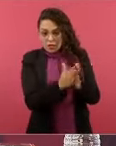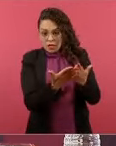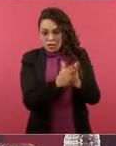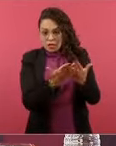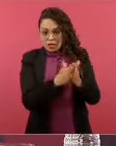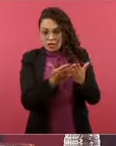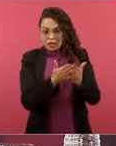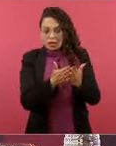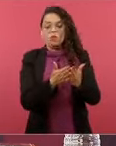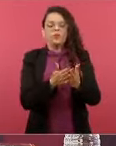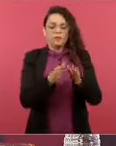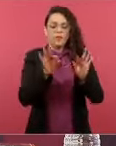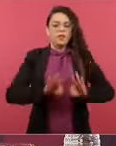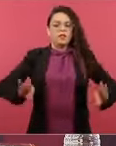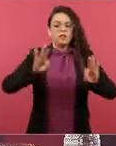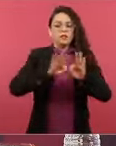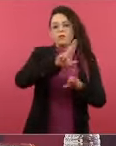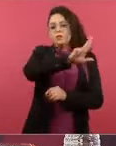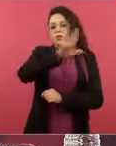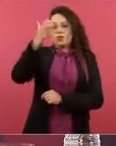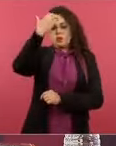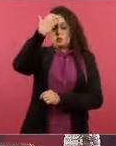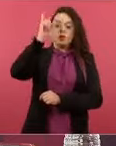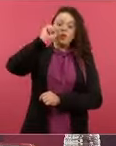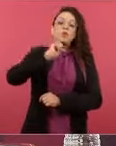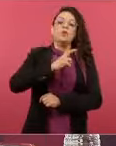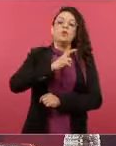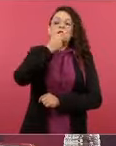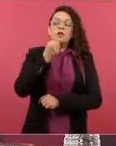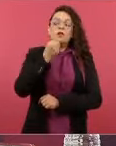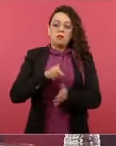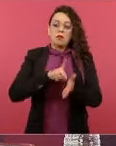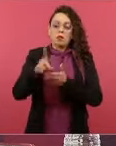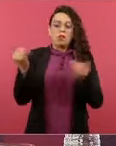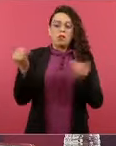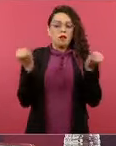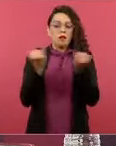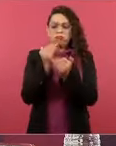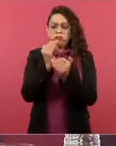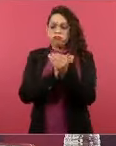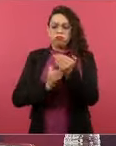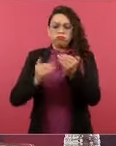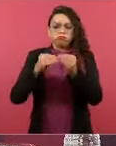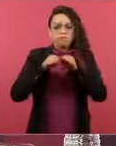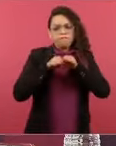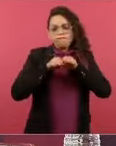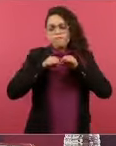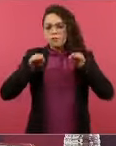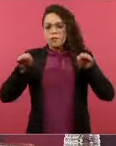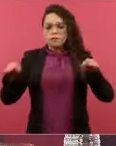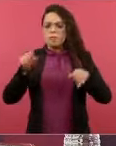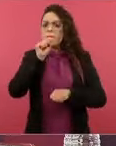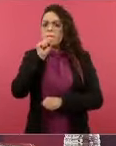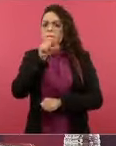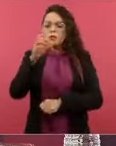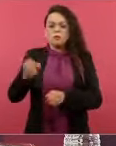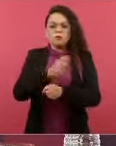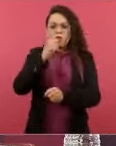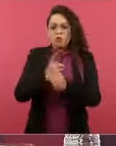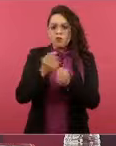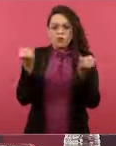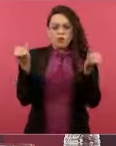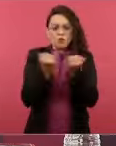era reconocer que hombres y mujeres tenemos los mismos derechos, queremos y tenemos las mismas posibilidades de desarrollo.